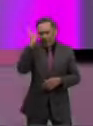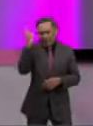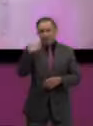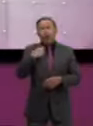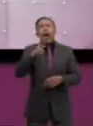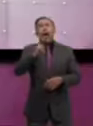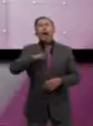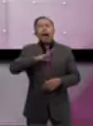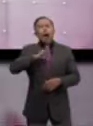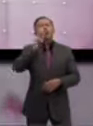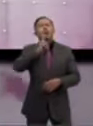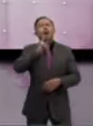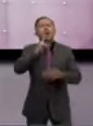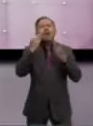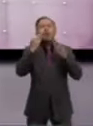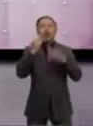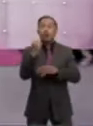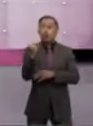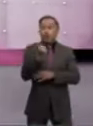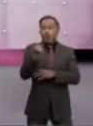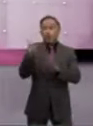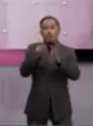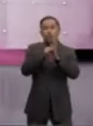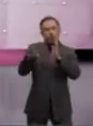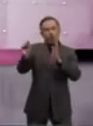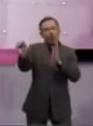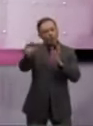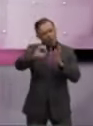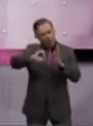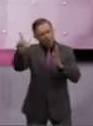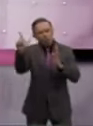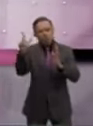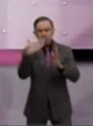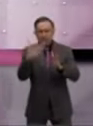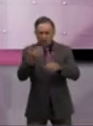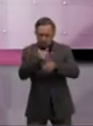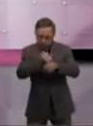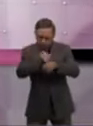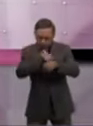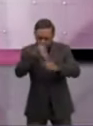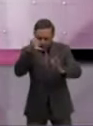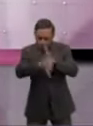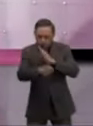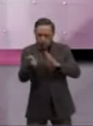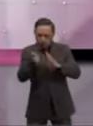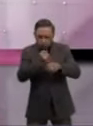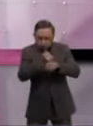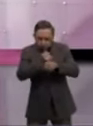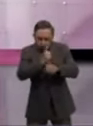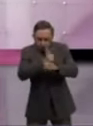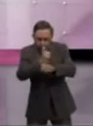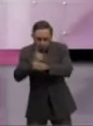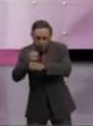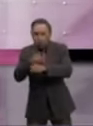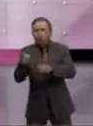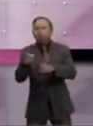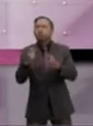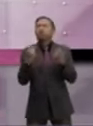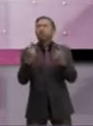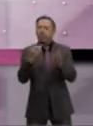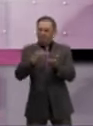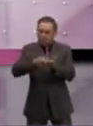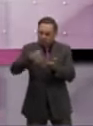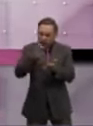está afortunadamente, tenemos periodistas de calidad y periodistas que hacen realmente periodismo de investigación y que tienen el valor de